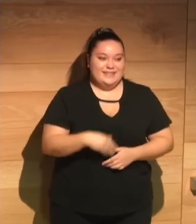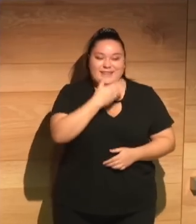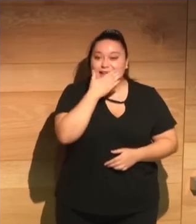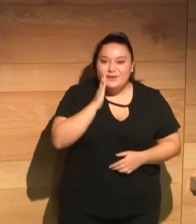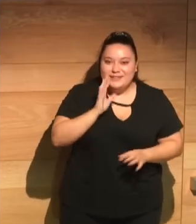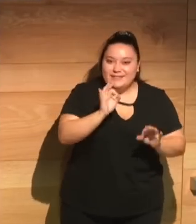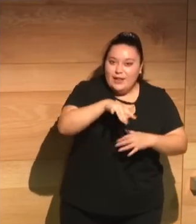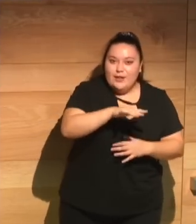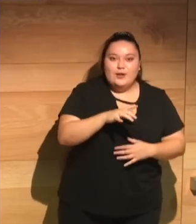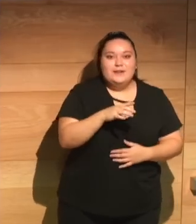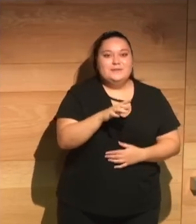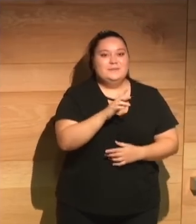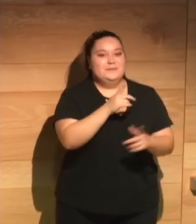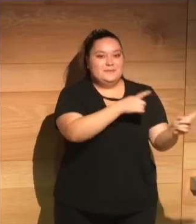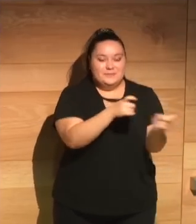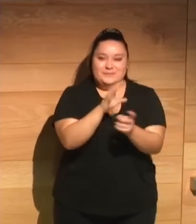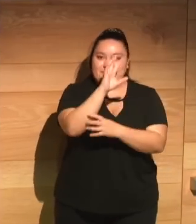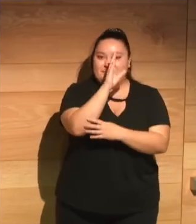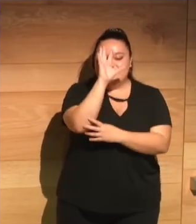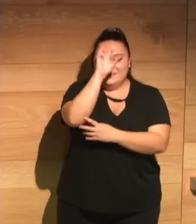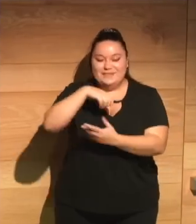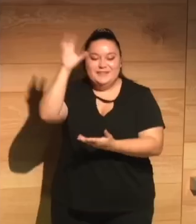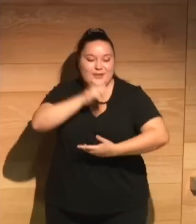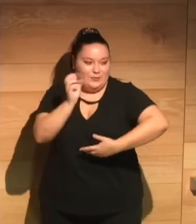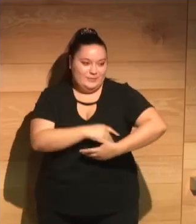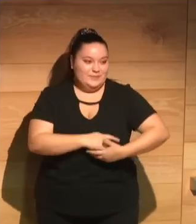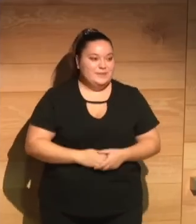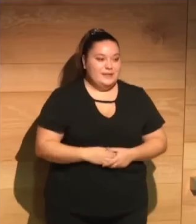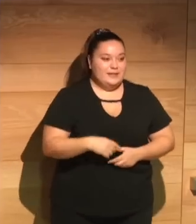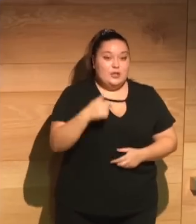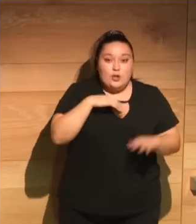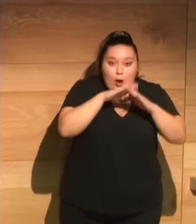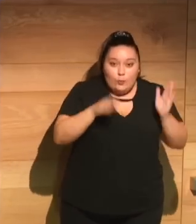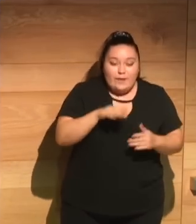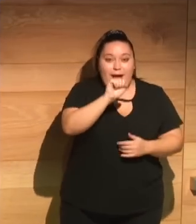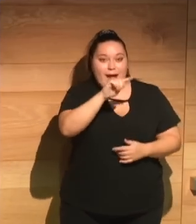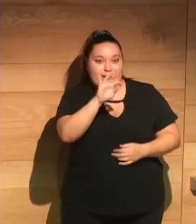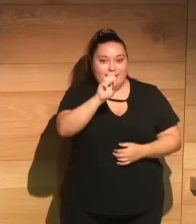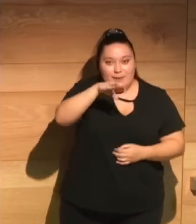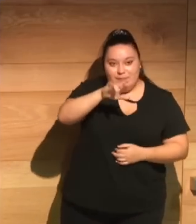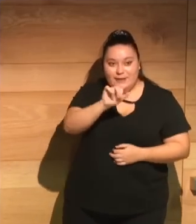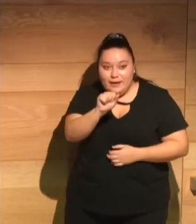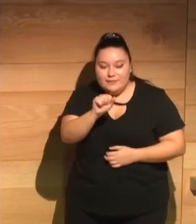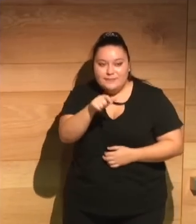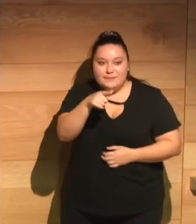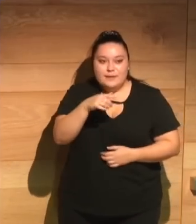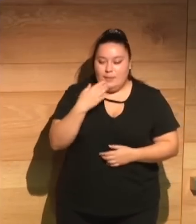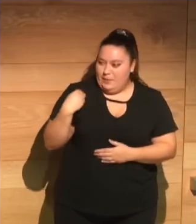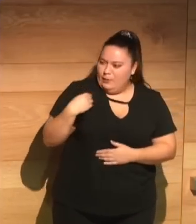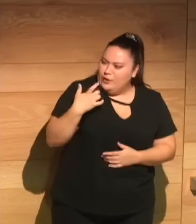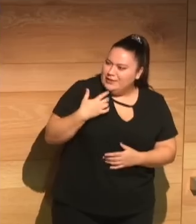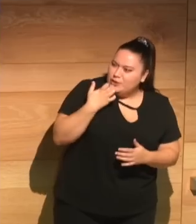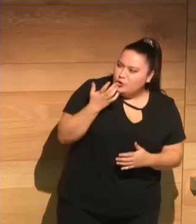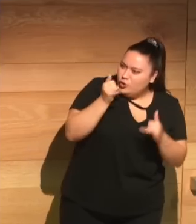erais recolectores-cazadores? En esa parte del barrio, luego lo contaré. Entonces, vale. Yo en Altamira, la pregunta de Rodrigo, si yo he estado en Altamira o no,